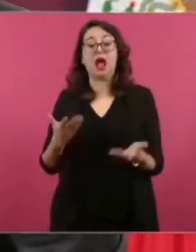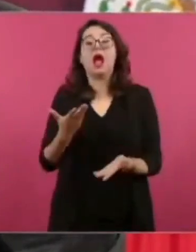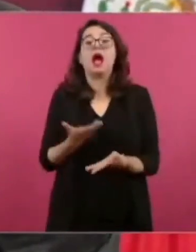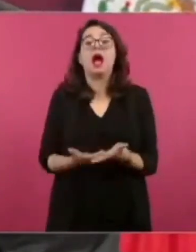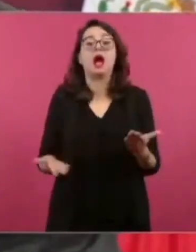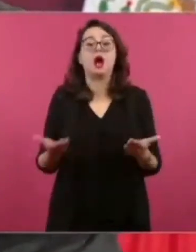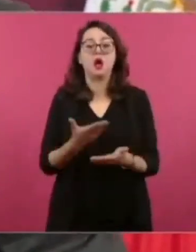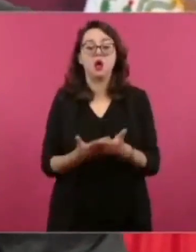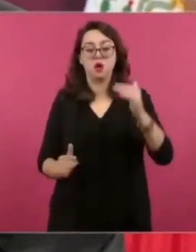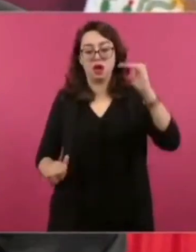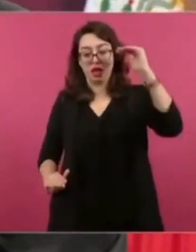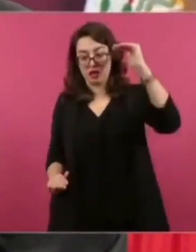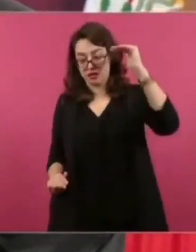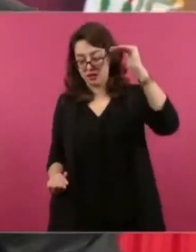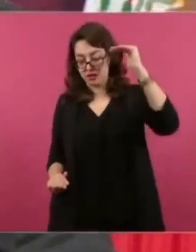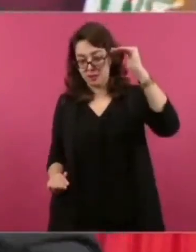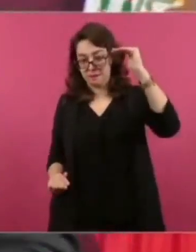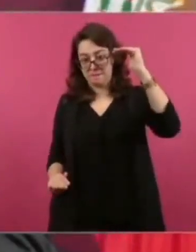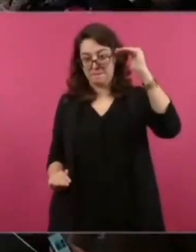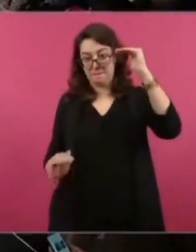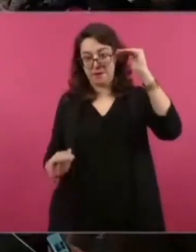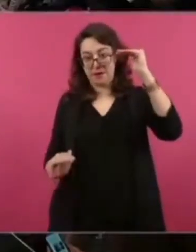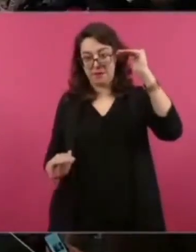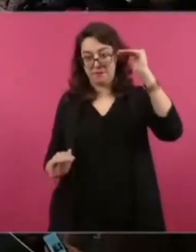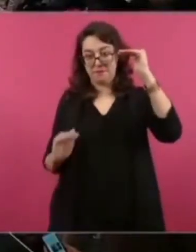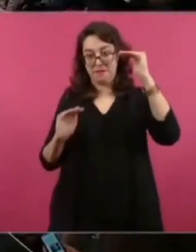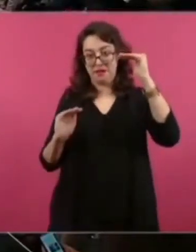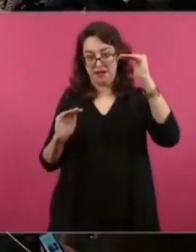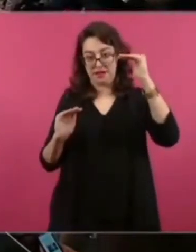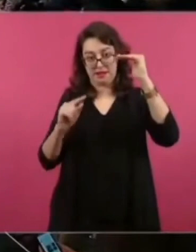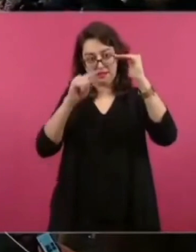a 15 veces.